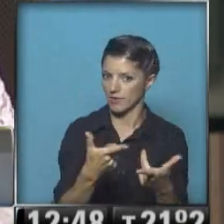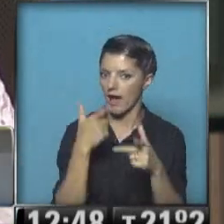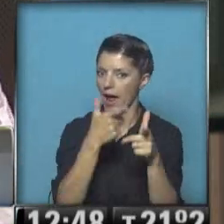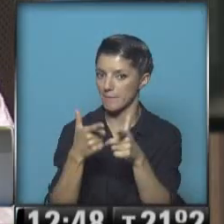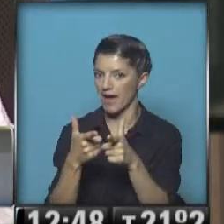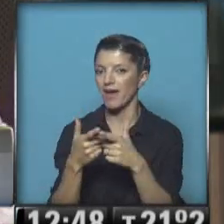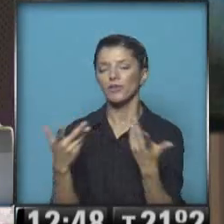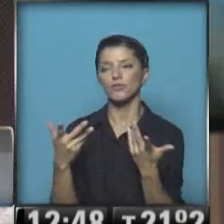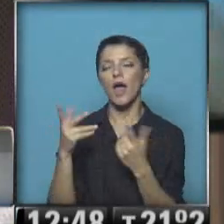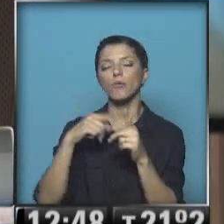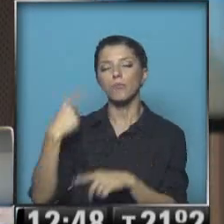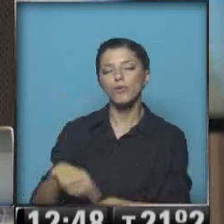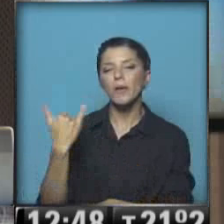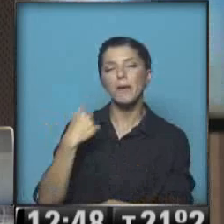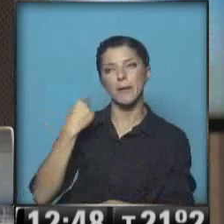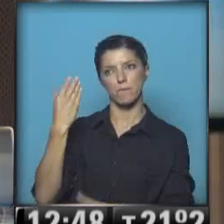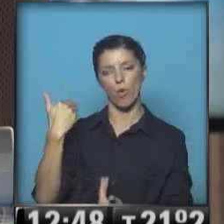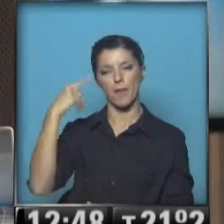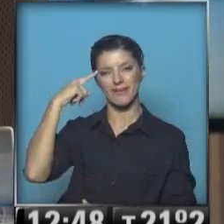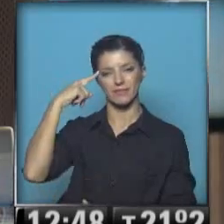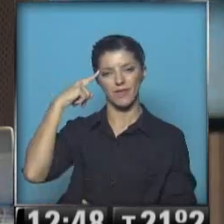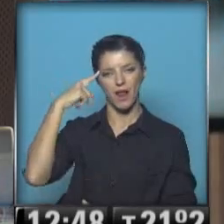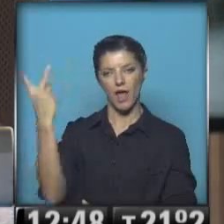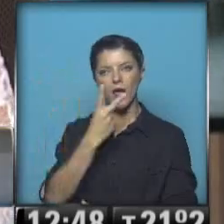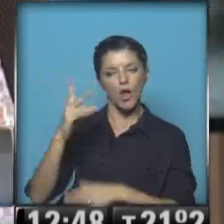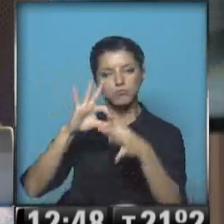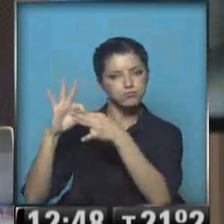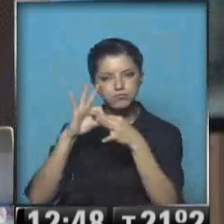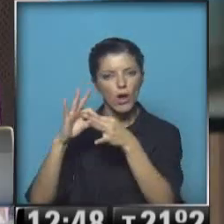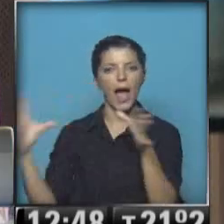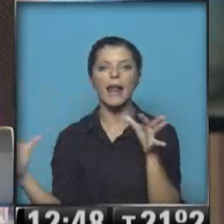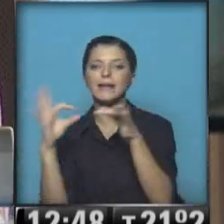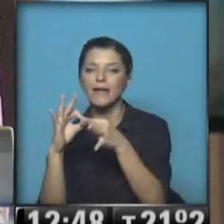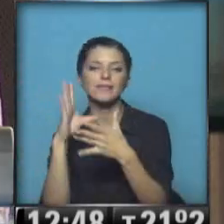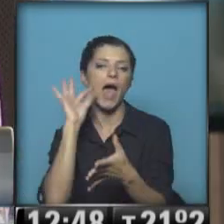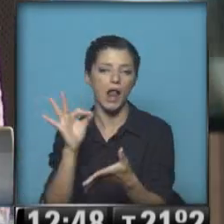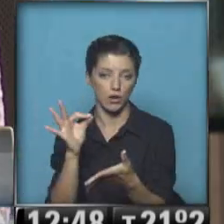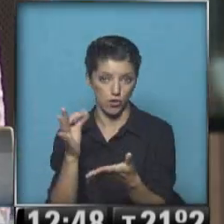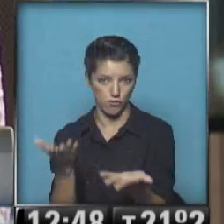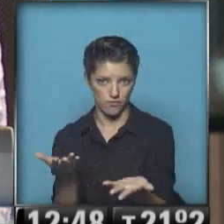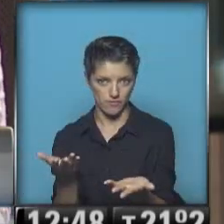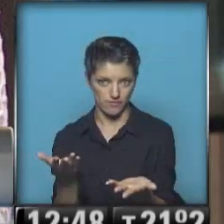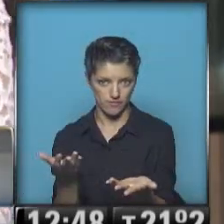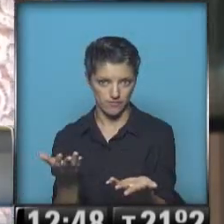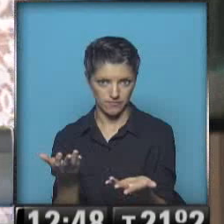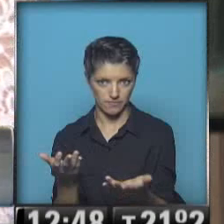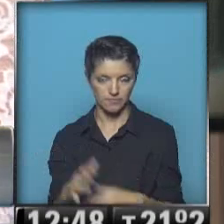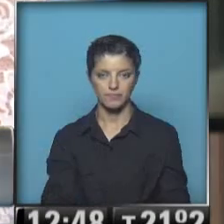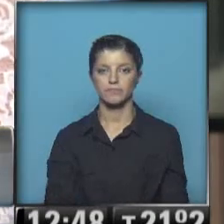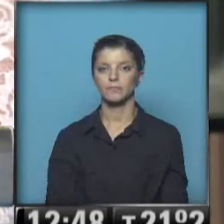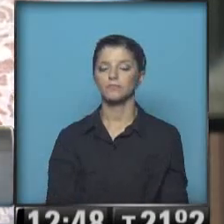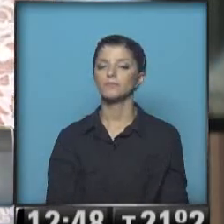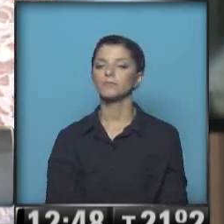empezar a pensar que estaba había una conexión o había una alianza o había una facilidad de esos grupos eh en el